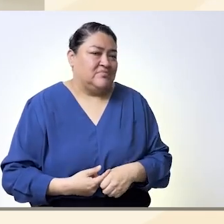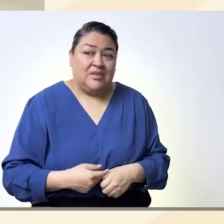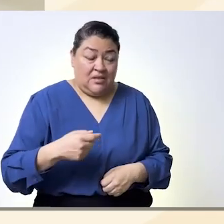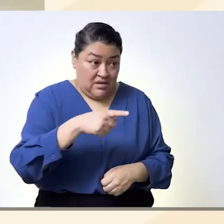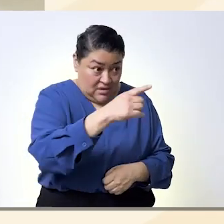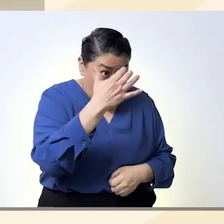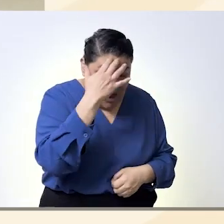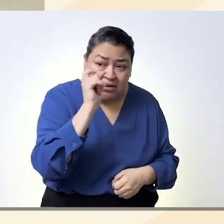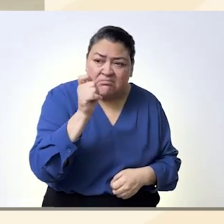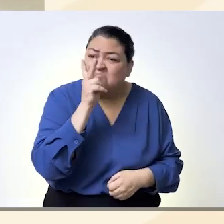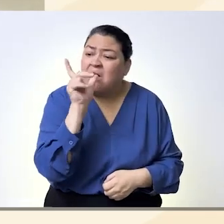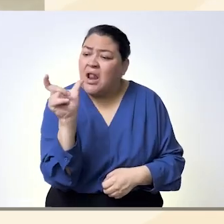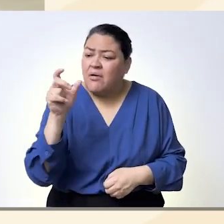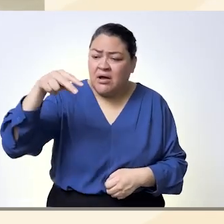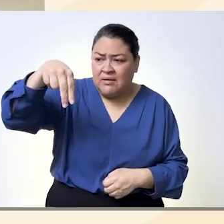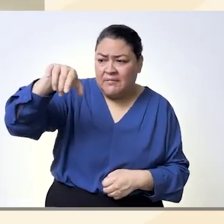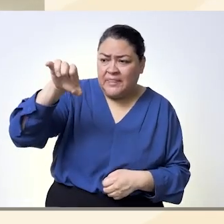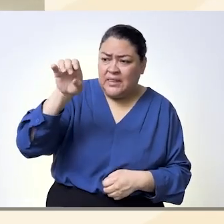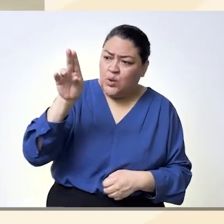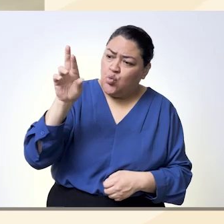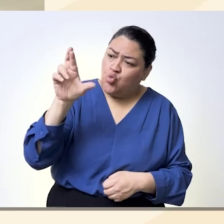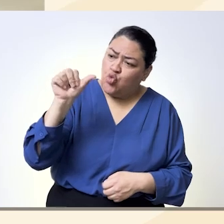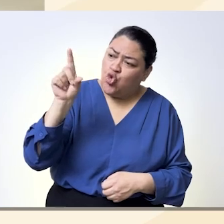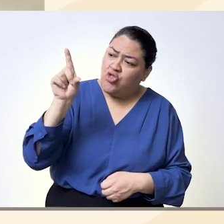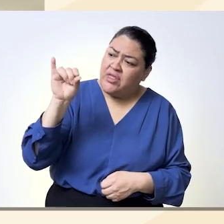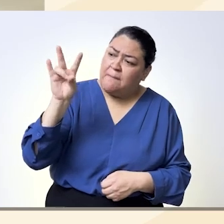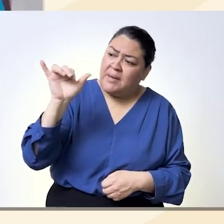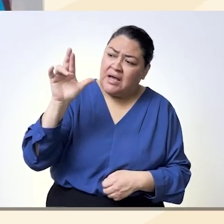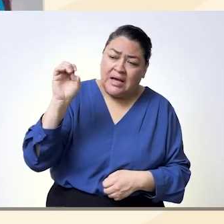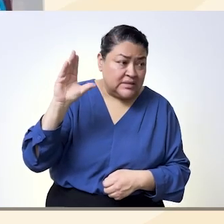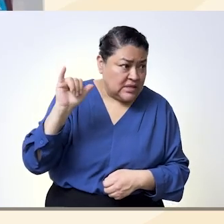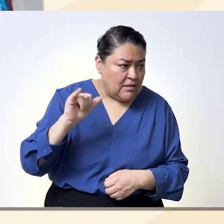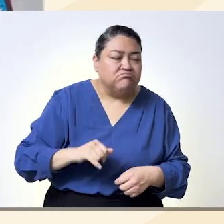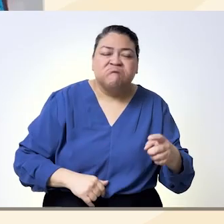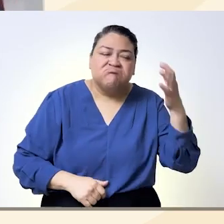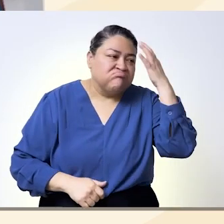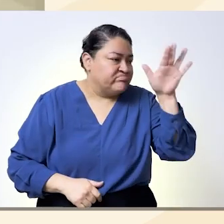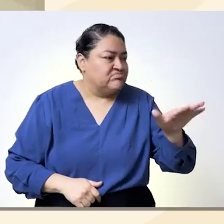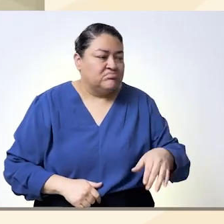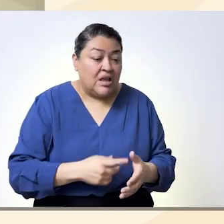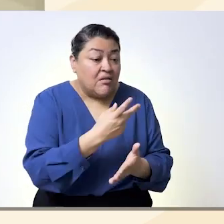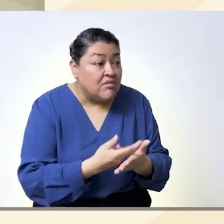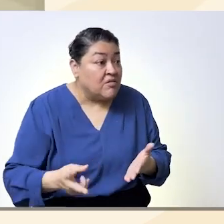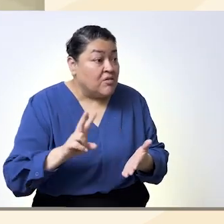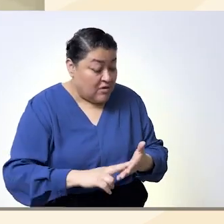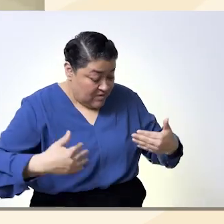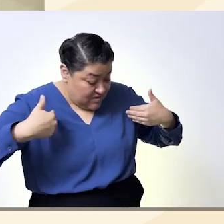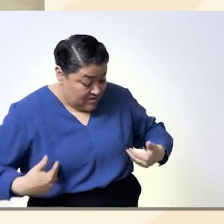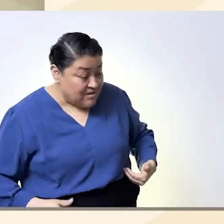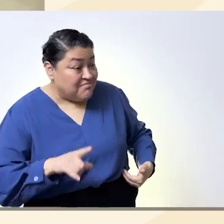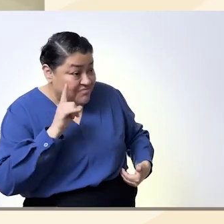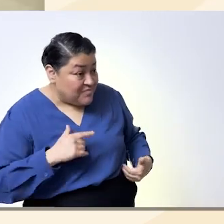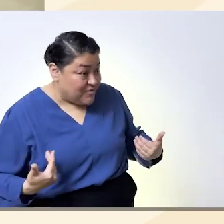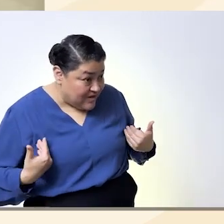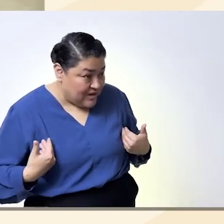se me ocurre que aquí se me cruza con otra que también es que soy mujer. Entonces mis rasgos neurodivergentes es porque